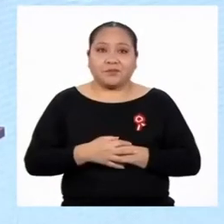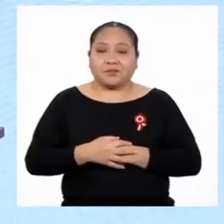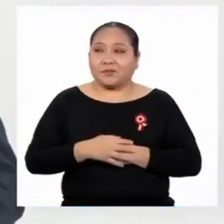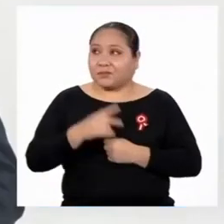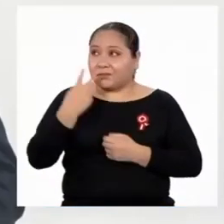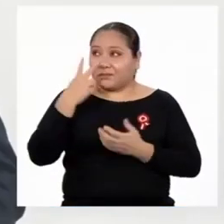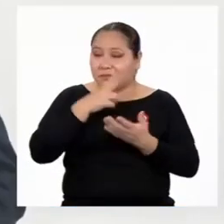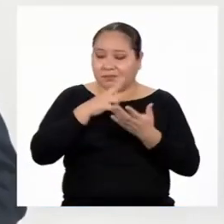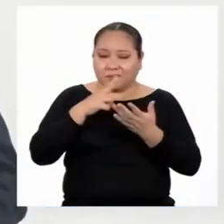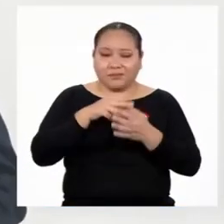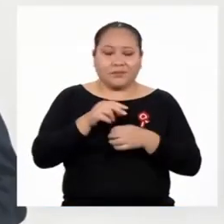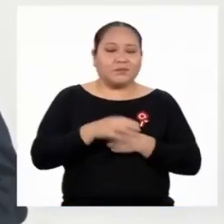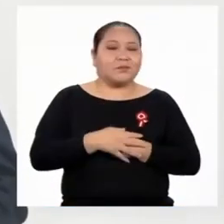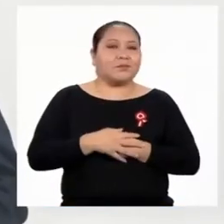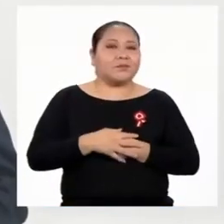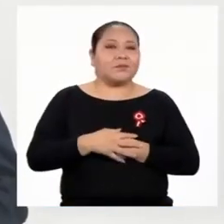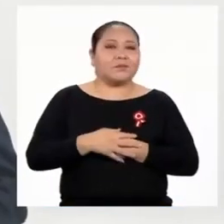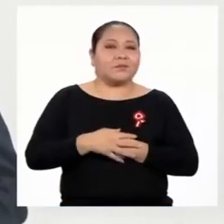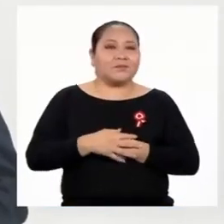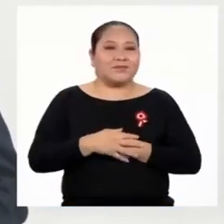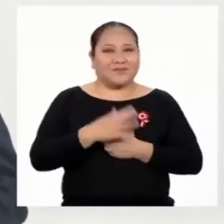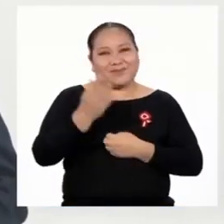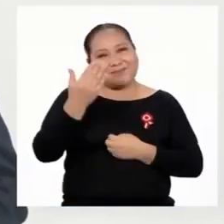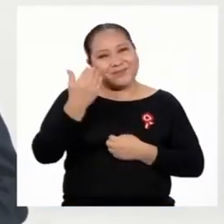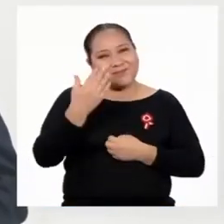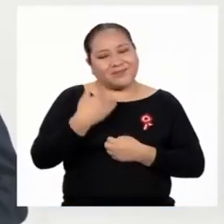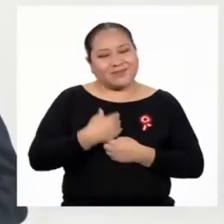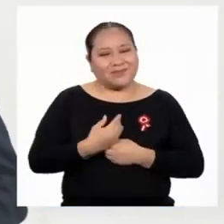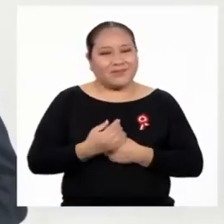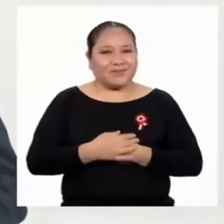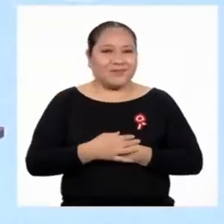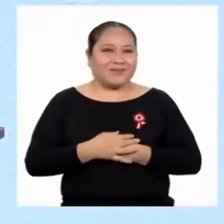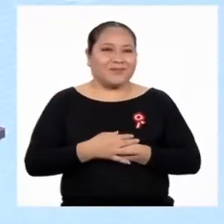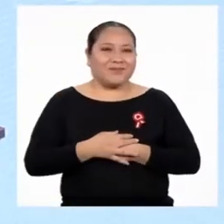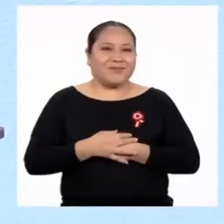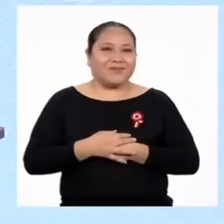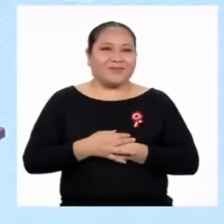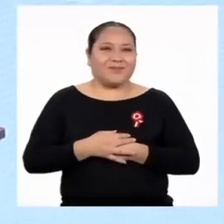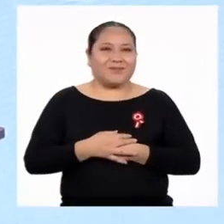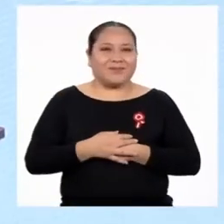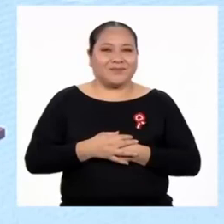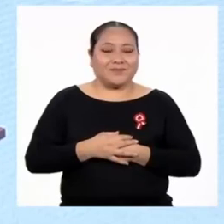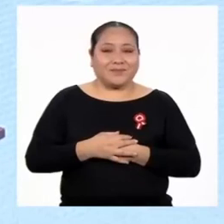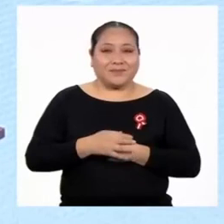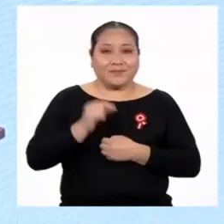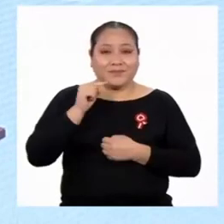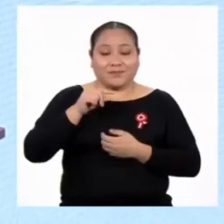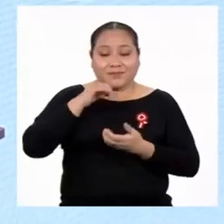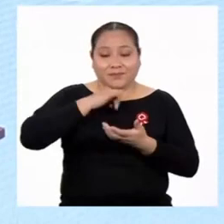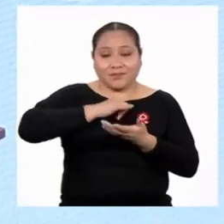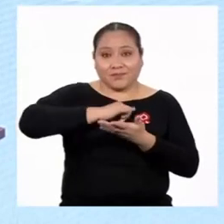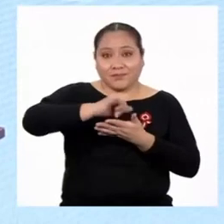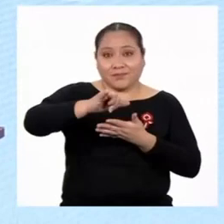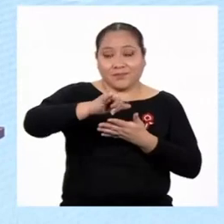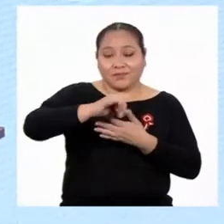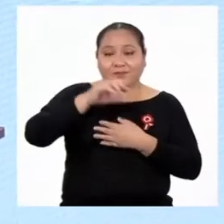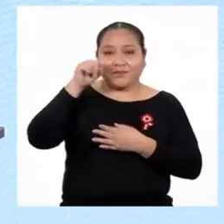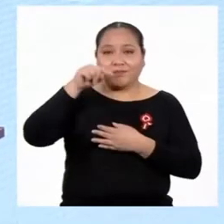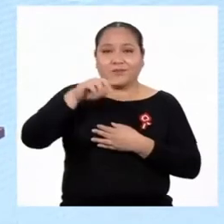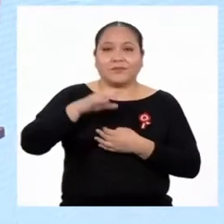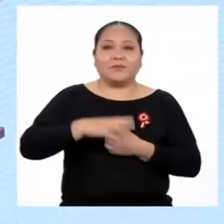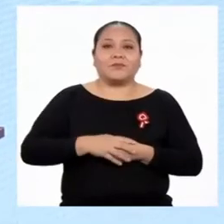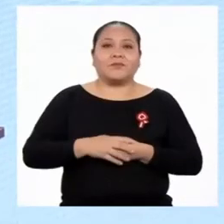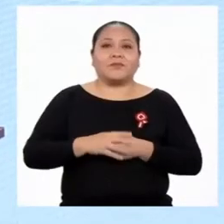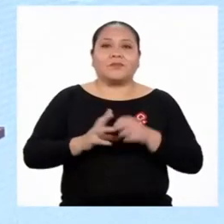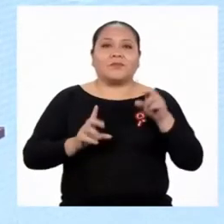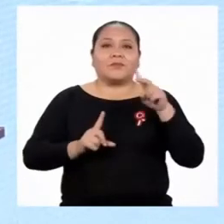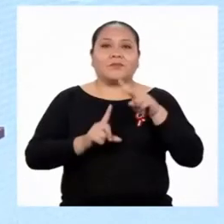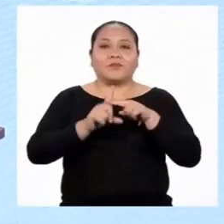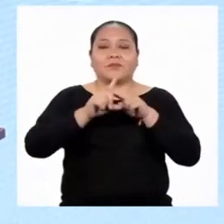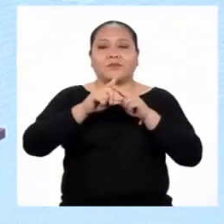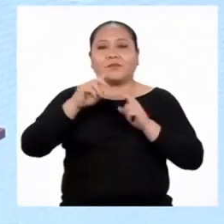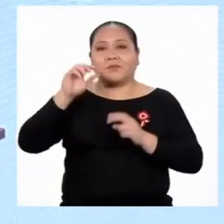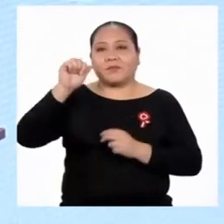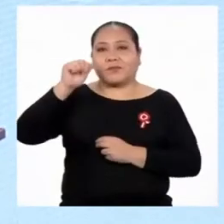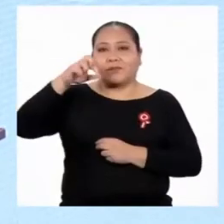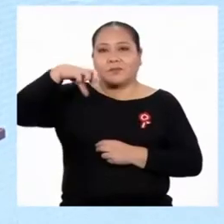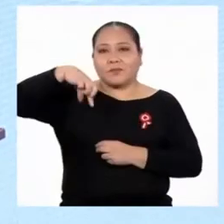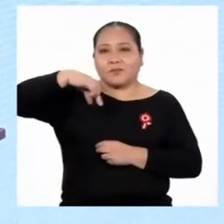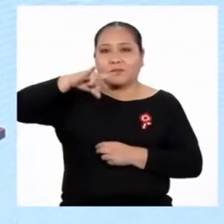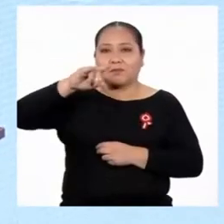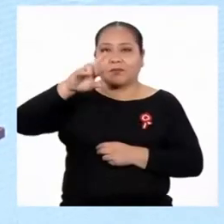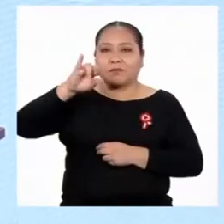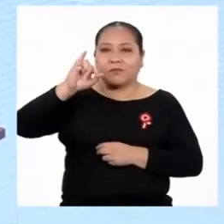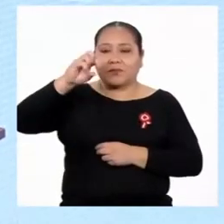si las leo? Adelante, Yaremis. Este mensaje nos llega desde Apurímac y lo